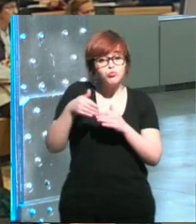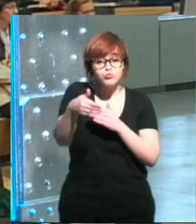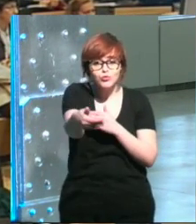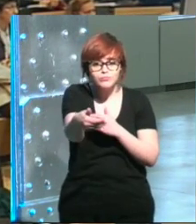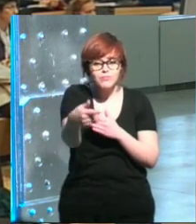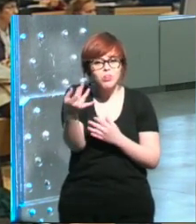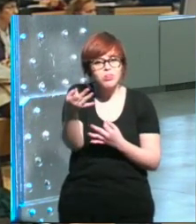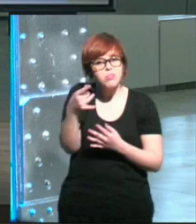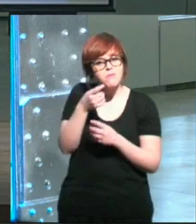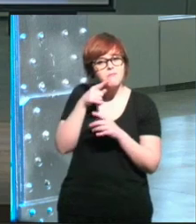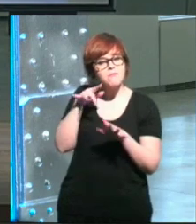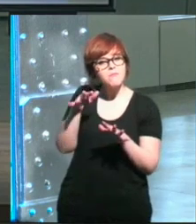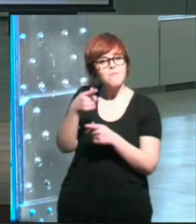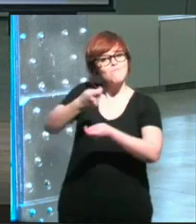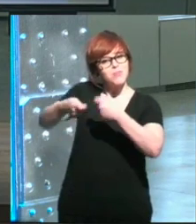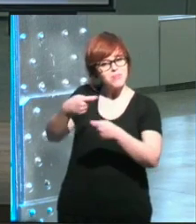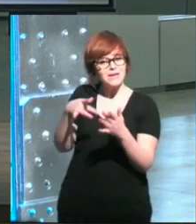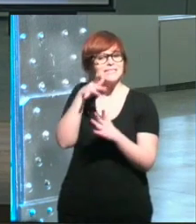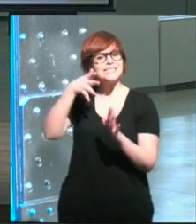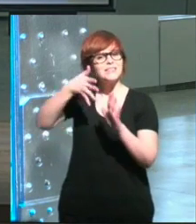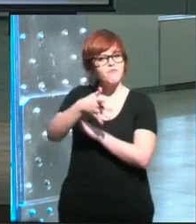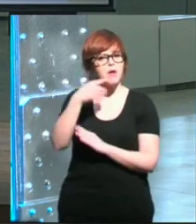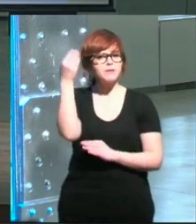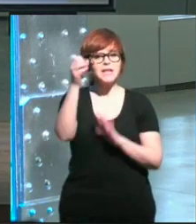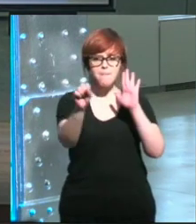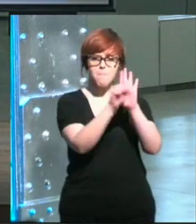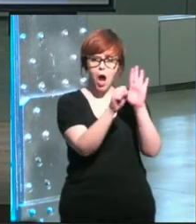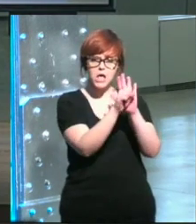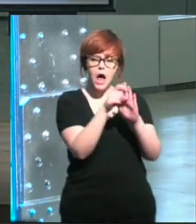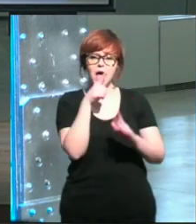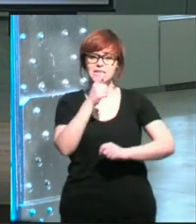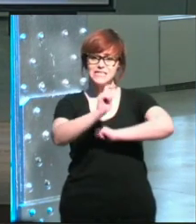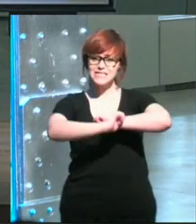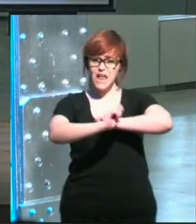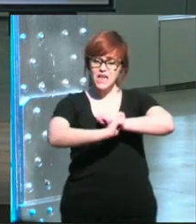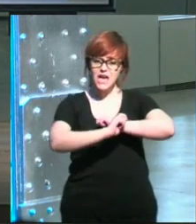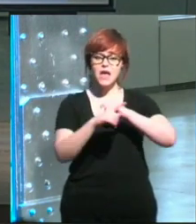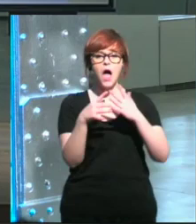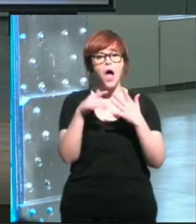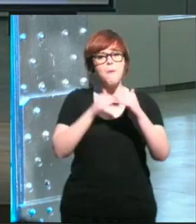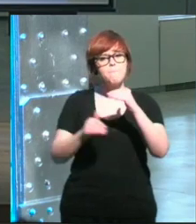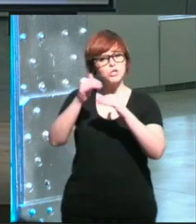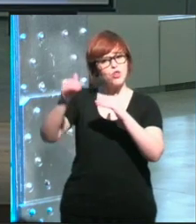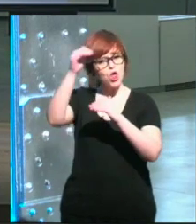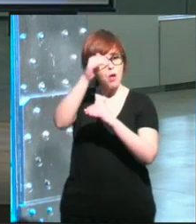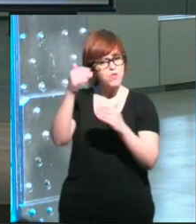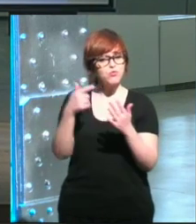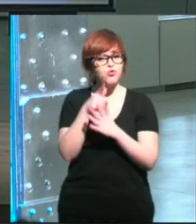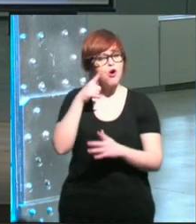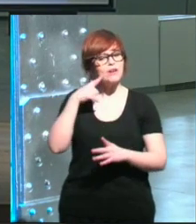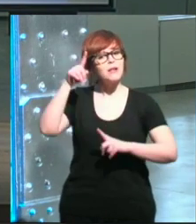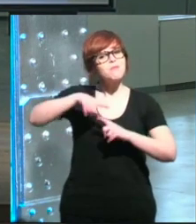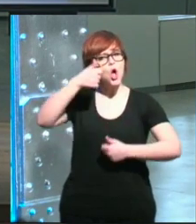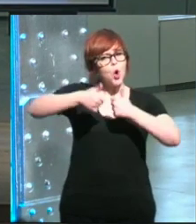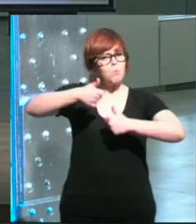imagen, en marca, en estrategia, en posicionamiento, en ser competitivos. Y también significa,